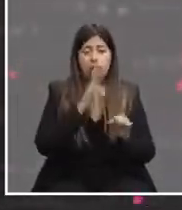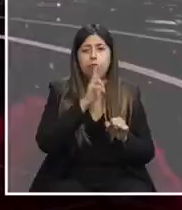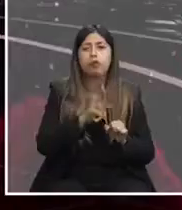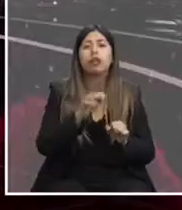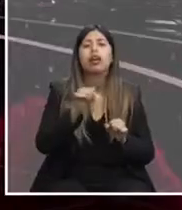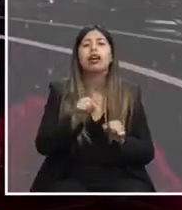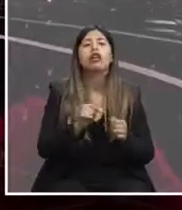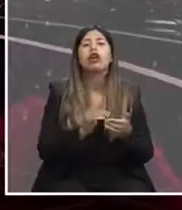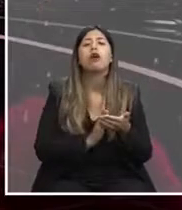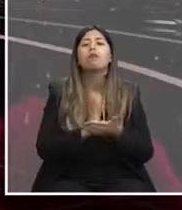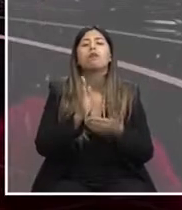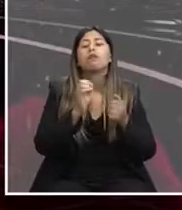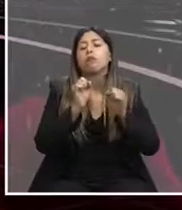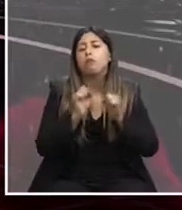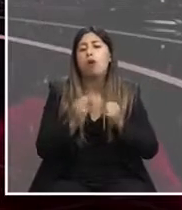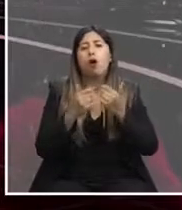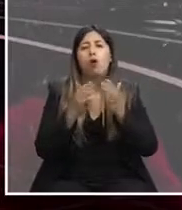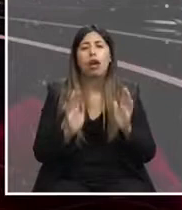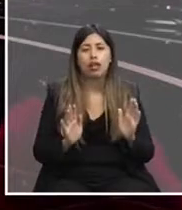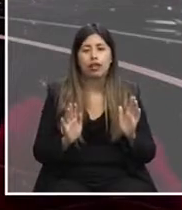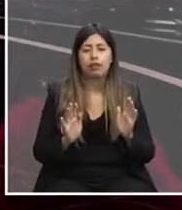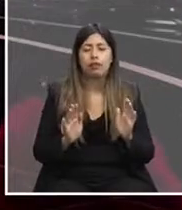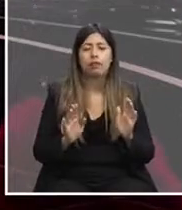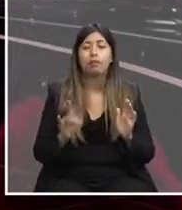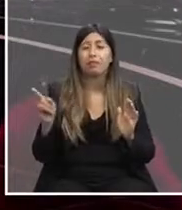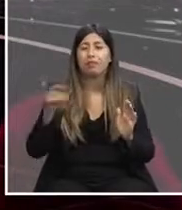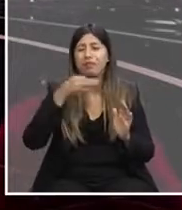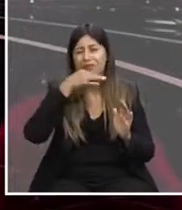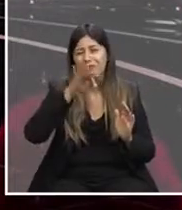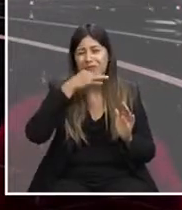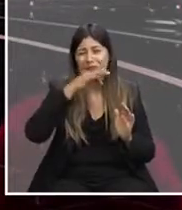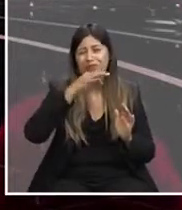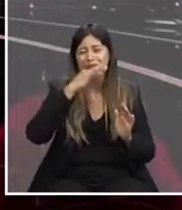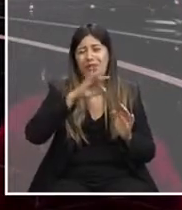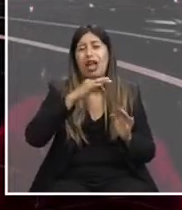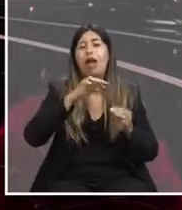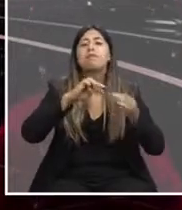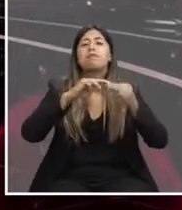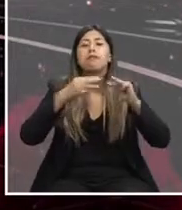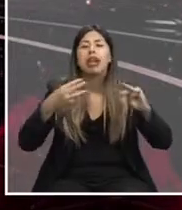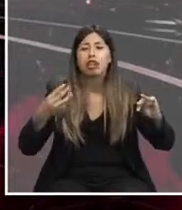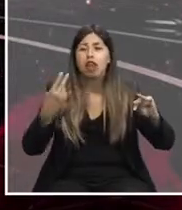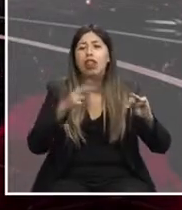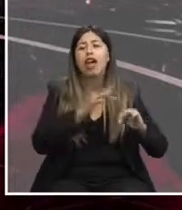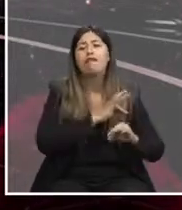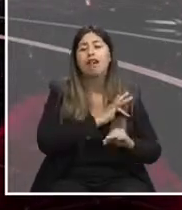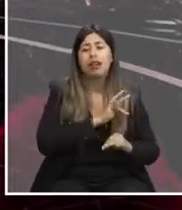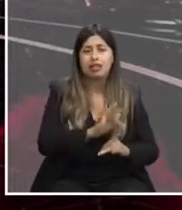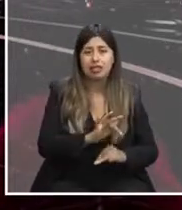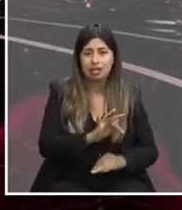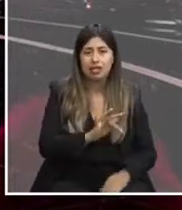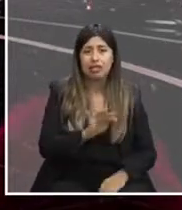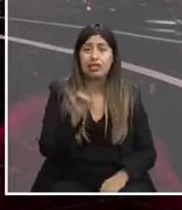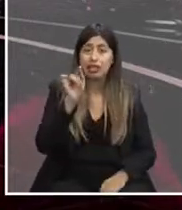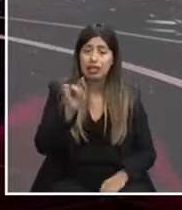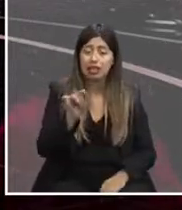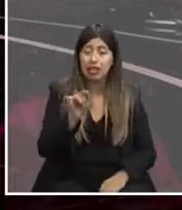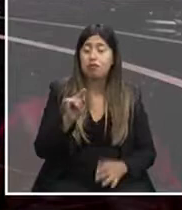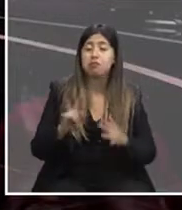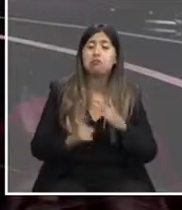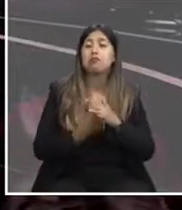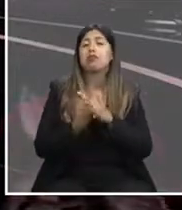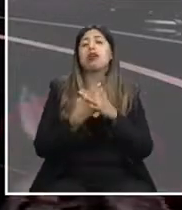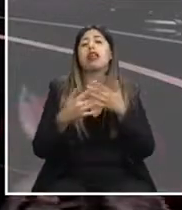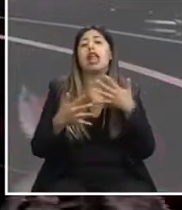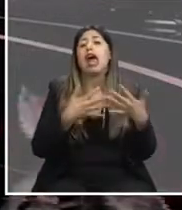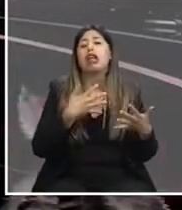puede hacer cualquiera. Por eso Descartes escribe su discurso del método en francés, no en la lengua culta del momento, sino en la lengua vernácula, ¿verdad?, la lengua